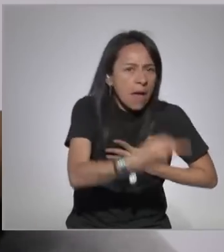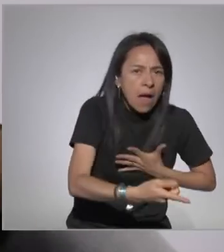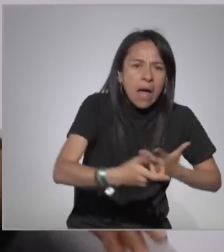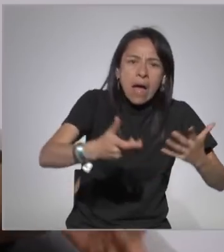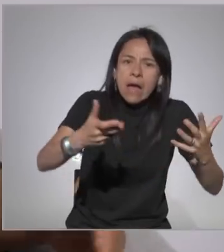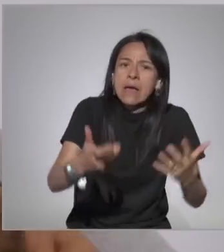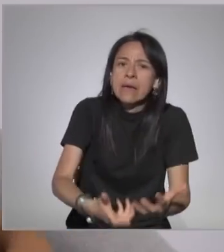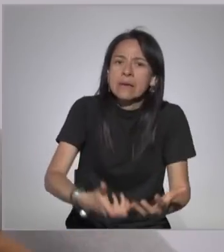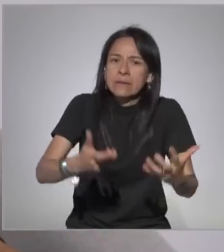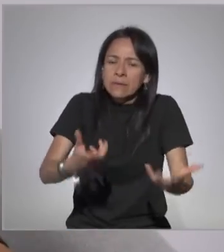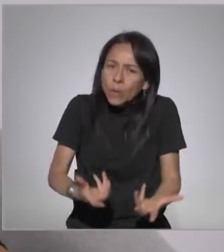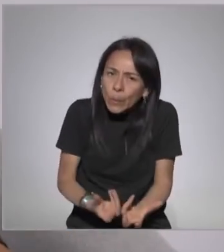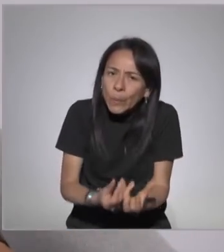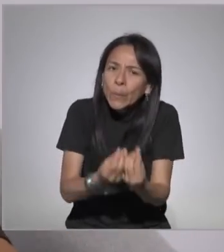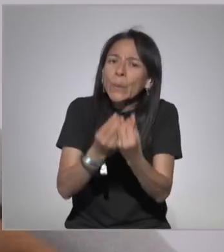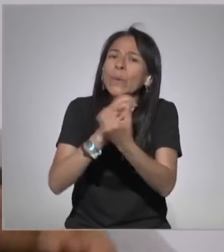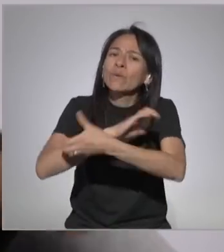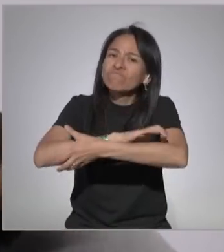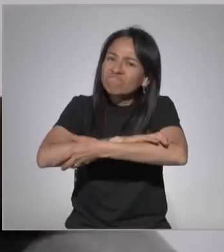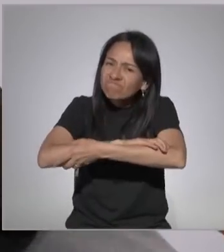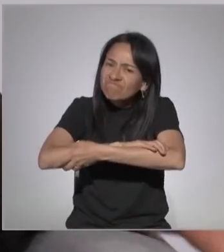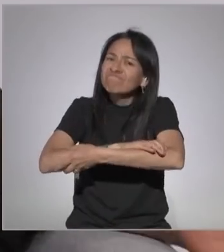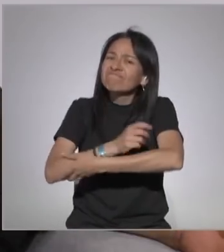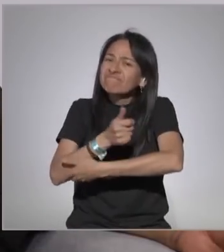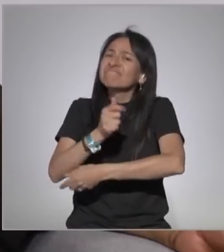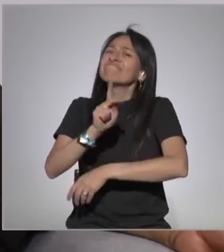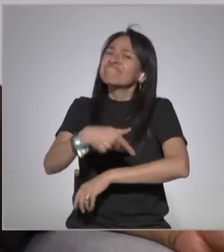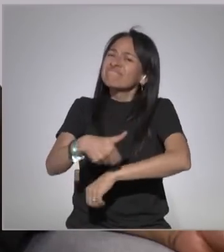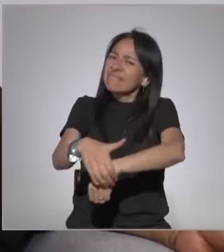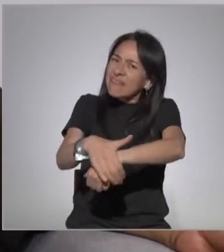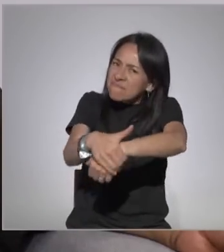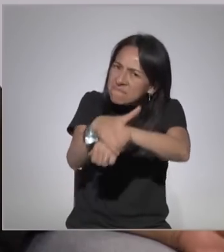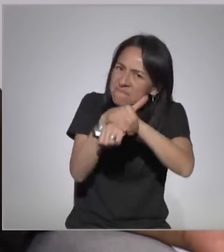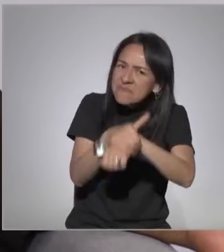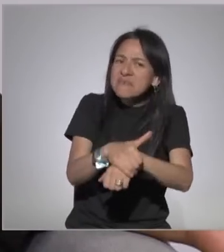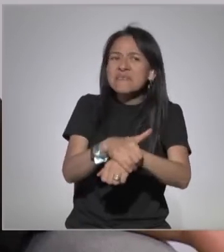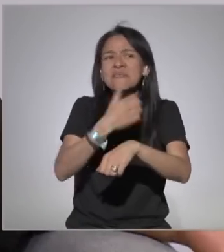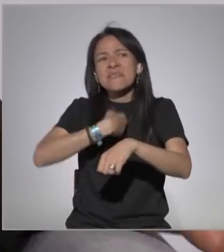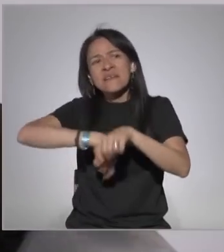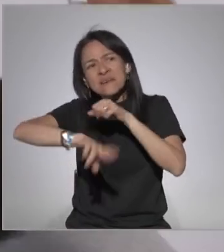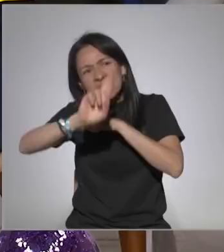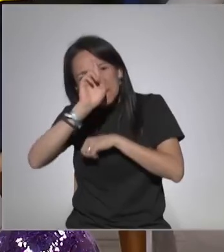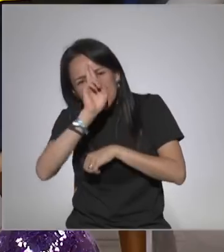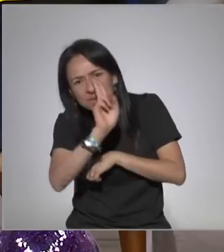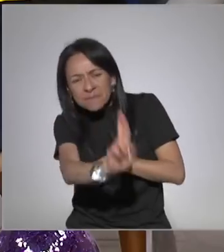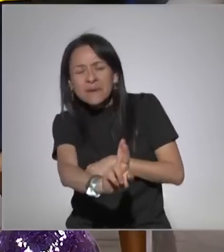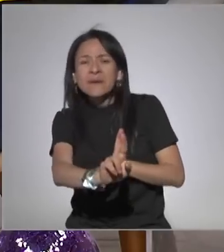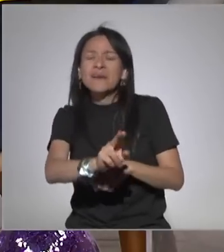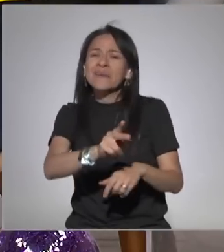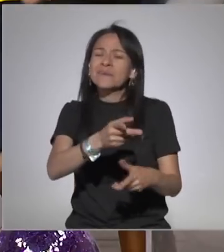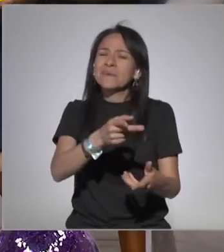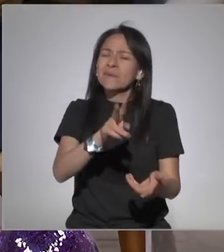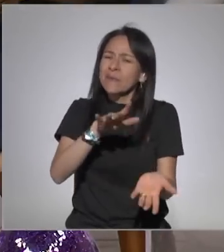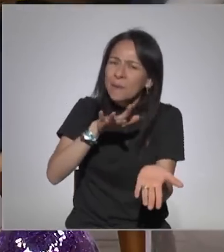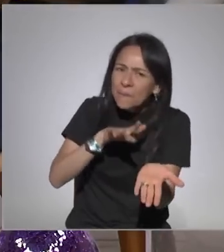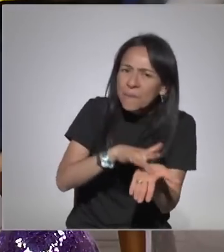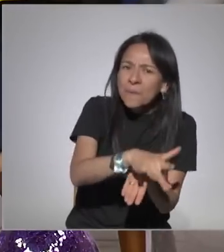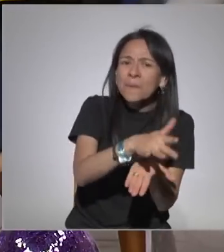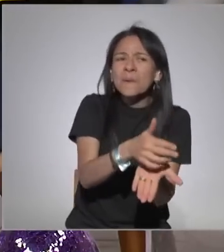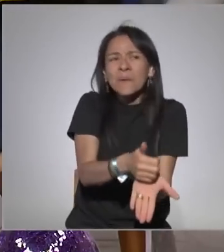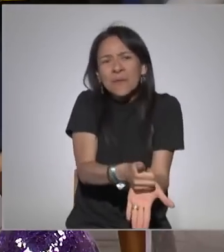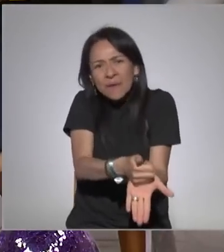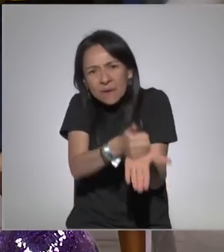tengo actitudes de fraternidad, de respeto, y estadísticamente, como tú lo mencionabas en